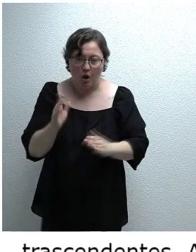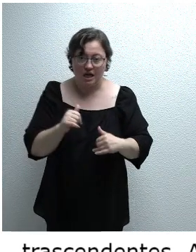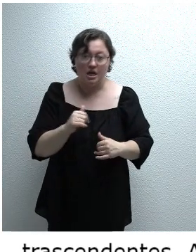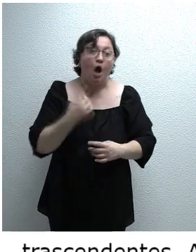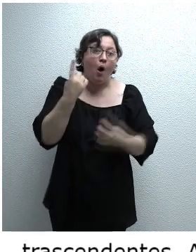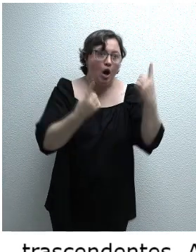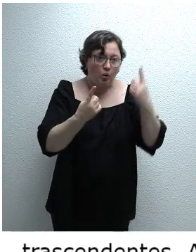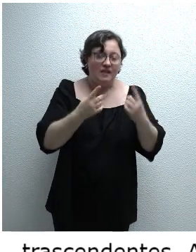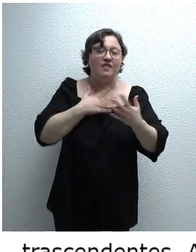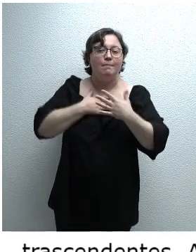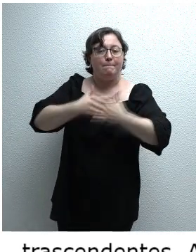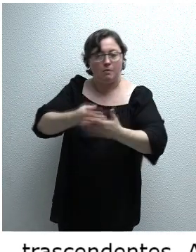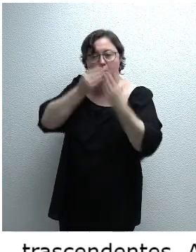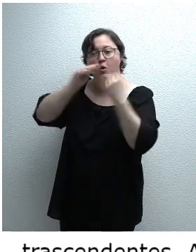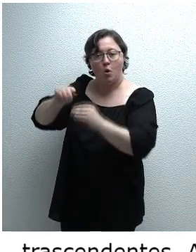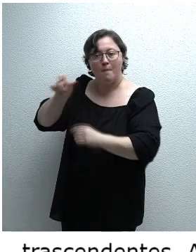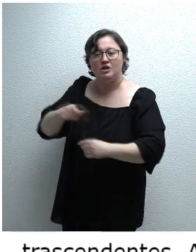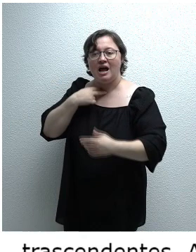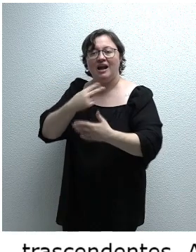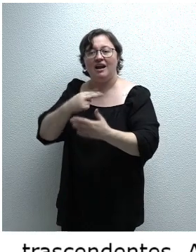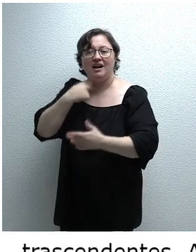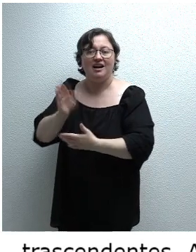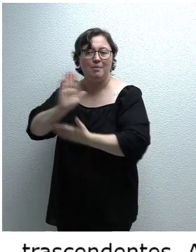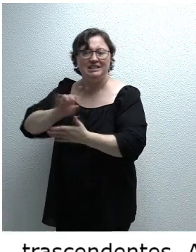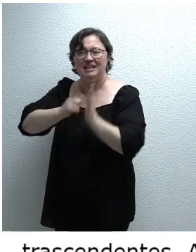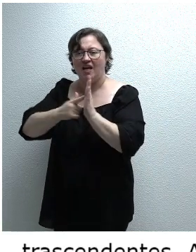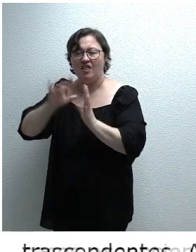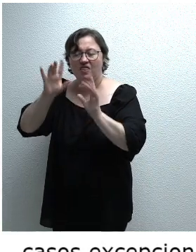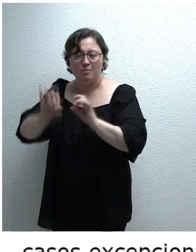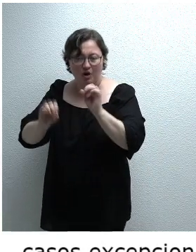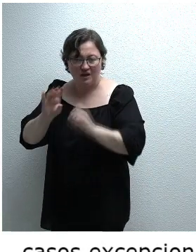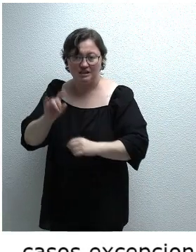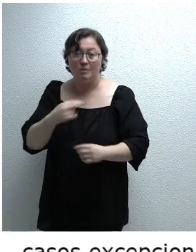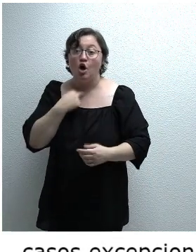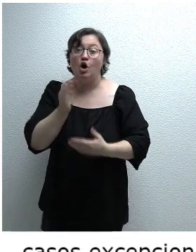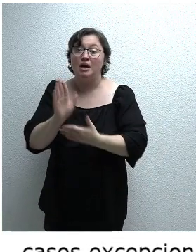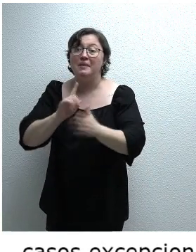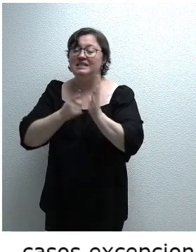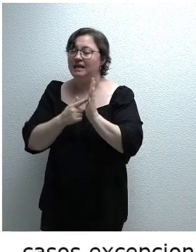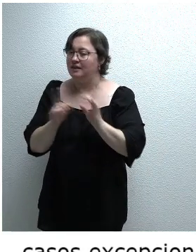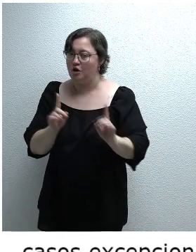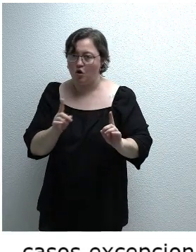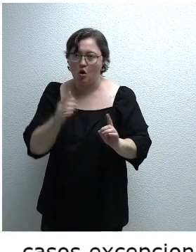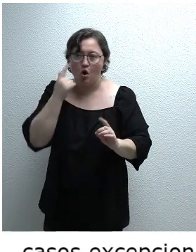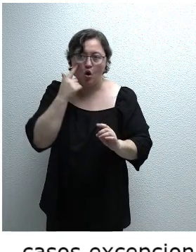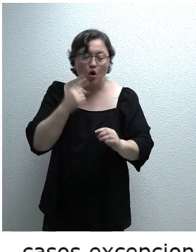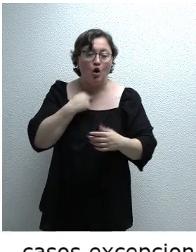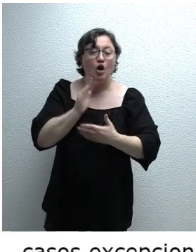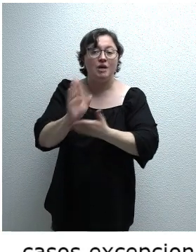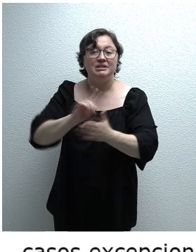voluntariamente haya atribuido ese poder. El sistema cambia. Luego ya no podemos hablar de representante, sino de una representación